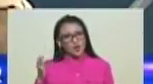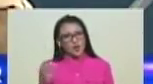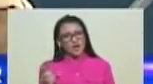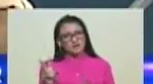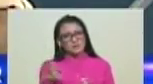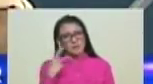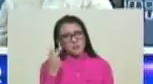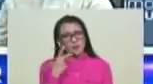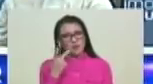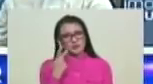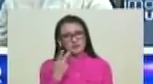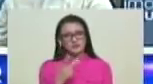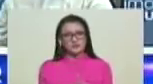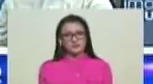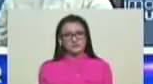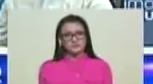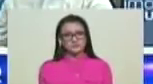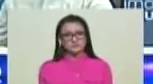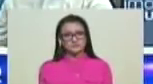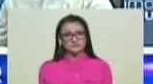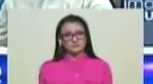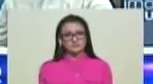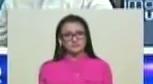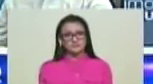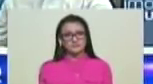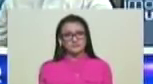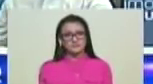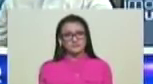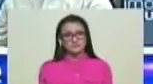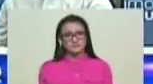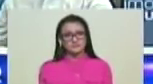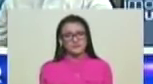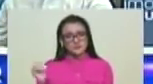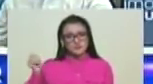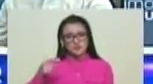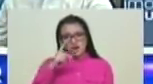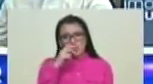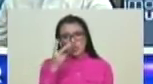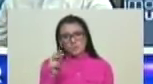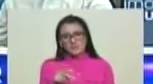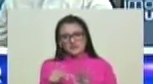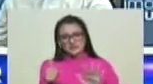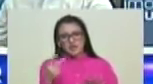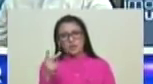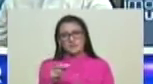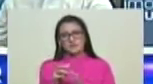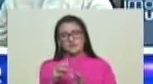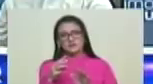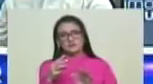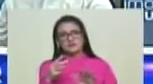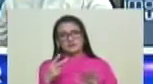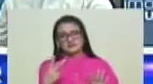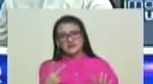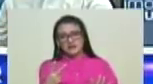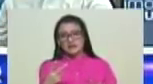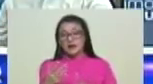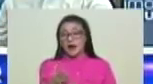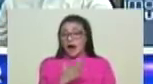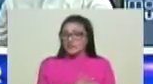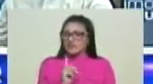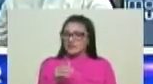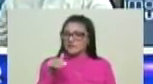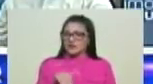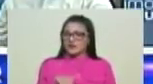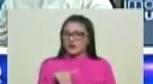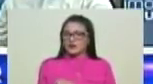política. Porque ellos duraron todo el año 2016 diciendo, adelanto de elecciones ya. Y nosotros les